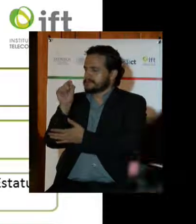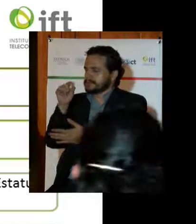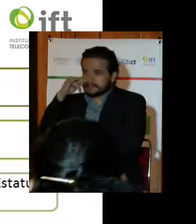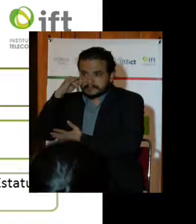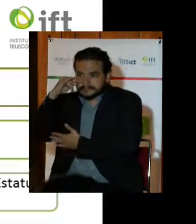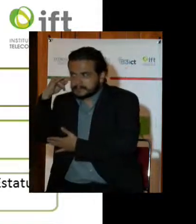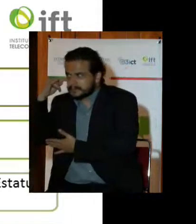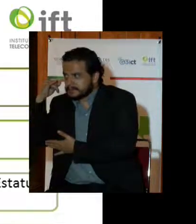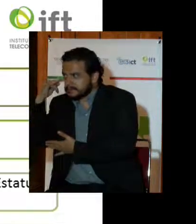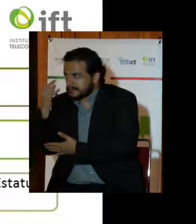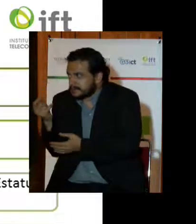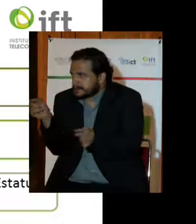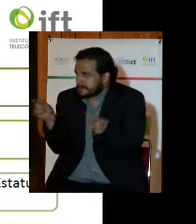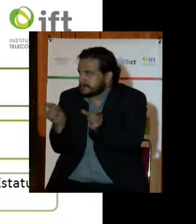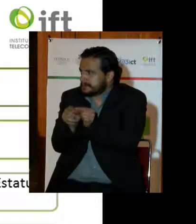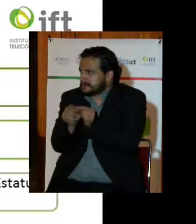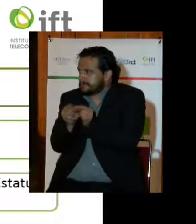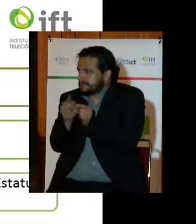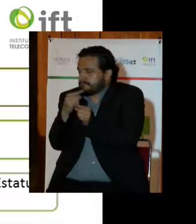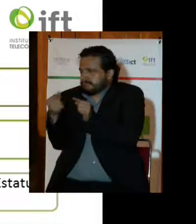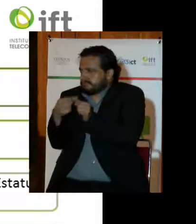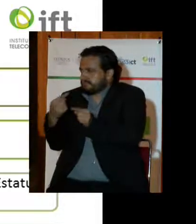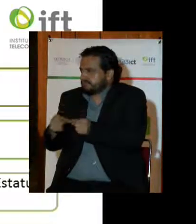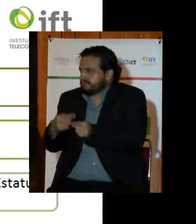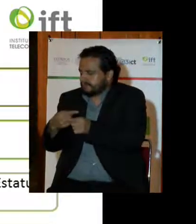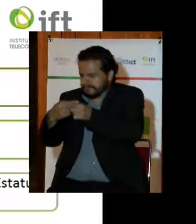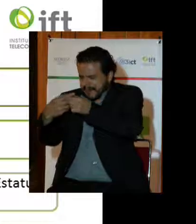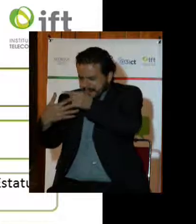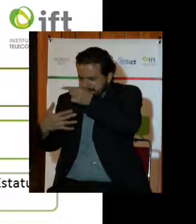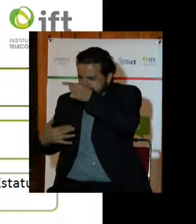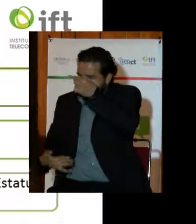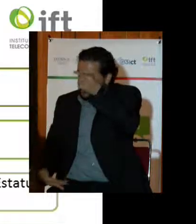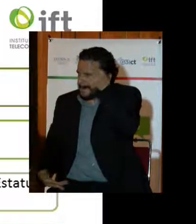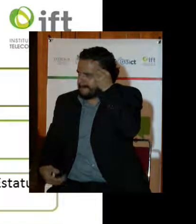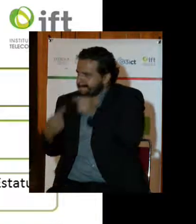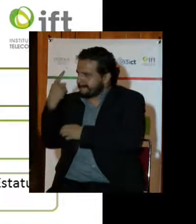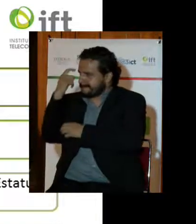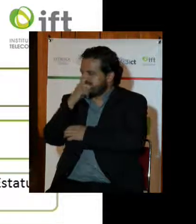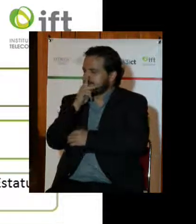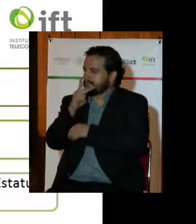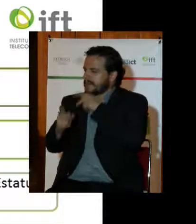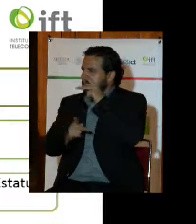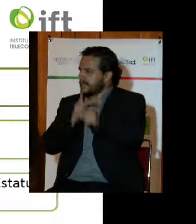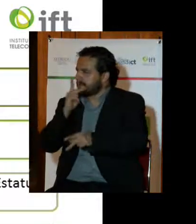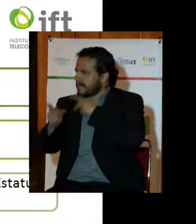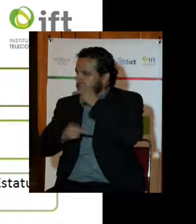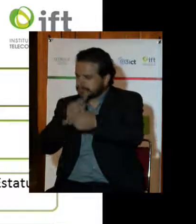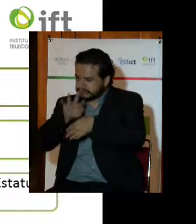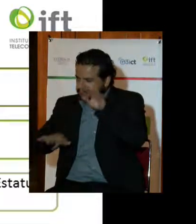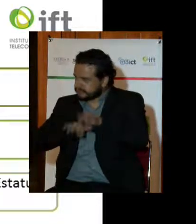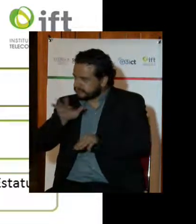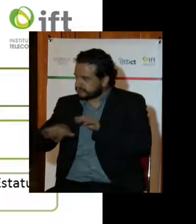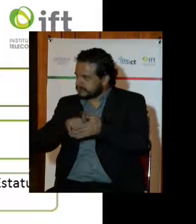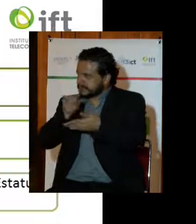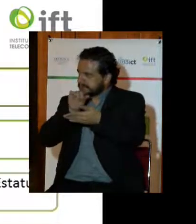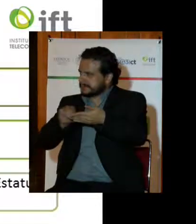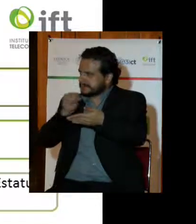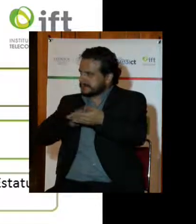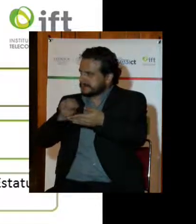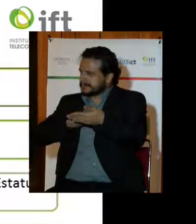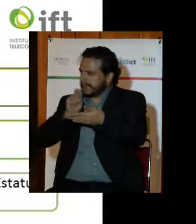un clausulado terriblemente complejo. En Colombia se hizo un análisis de un contrato promedio de